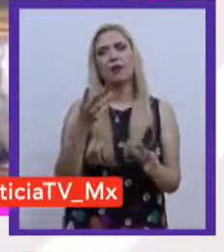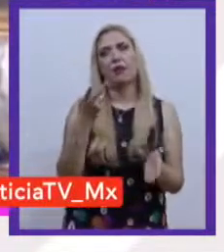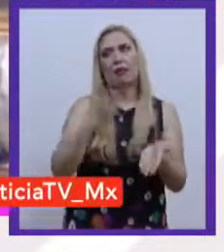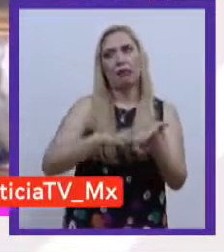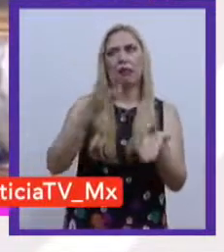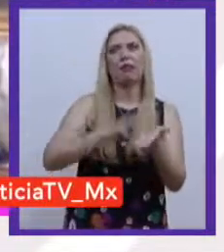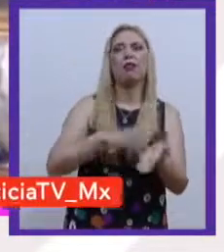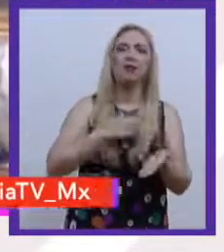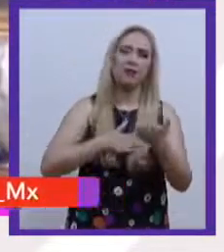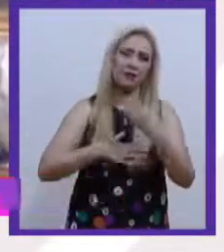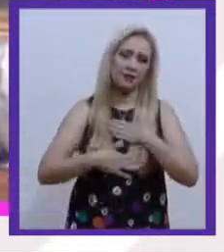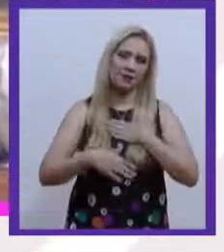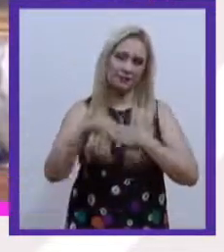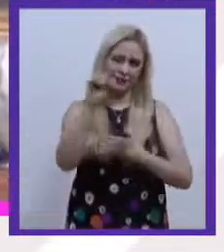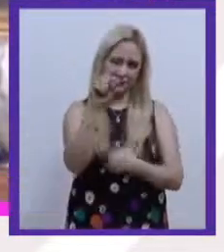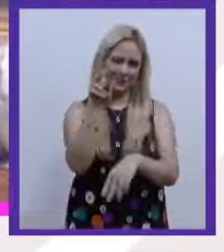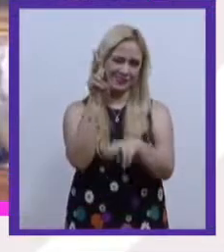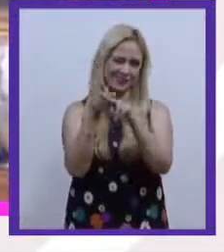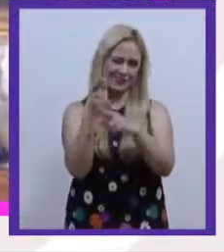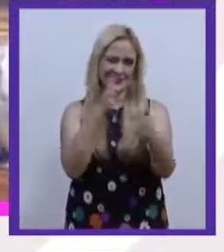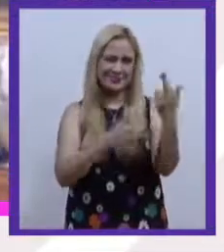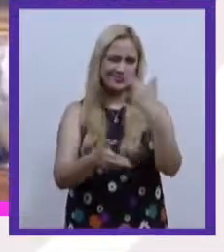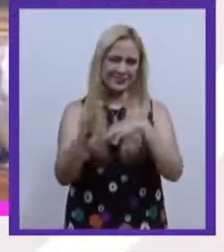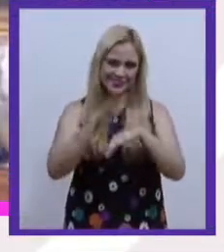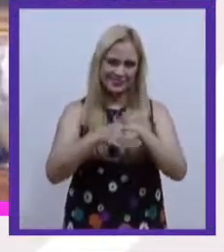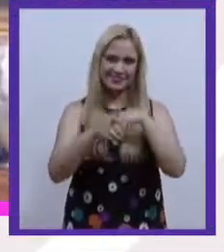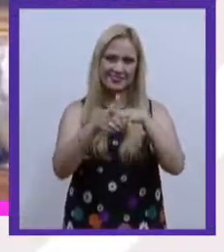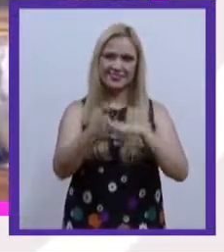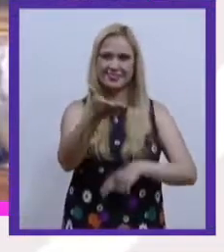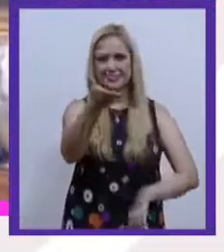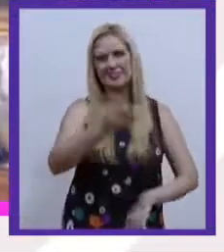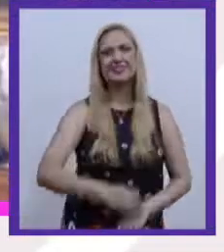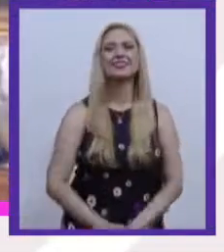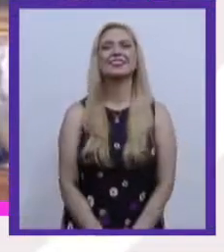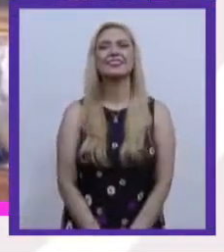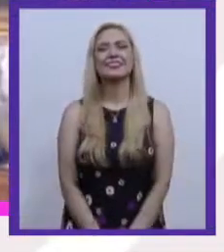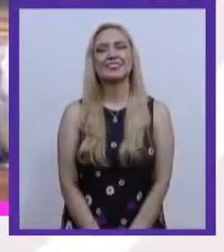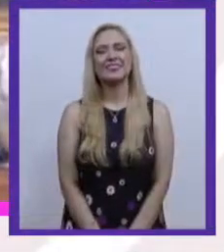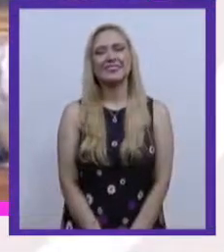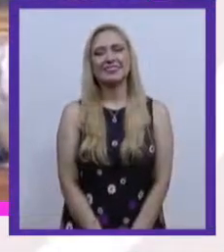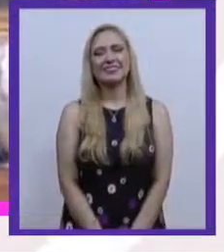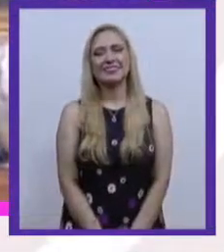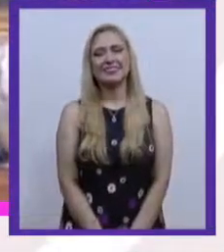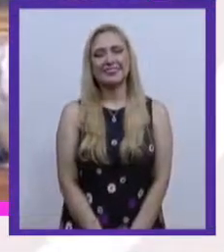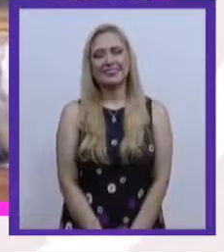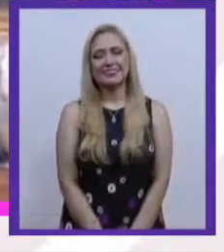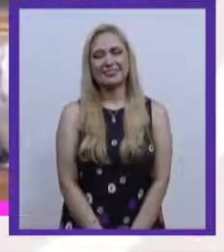en Espacio Diverso, no le cambien y ahorita regresamos para hablar sobre estos temas.